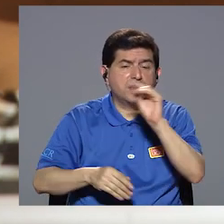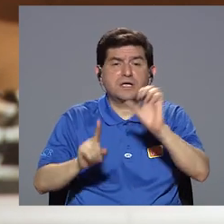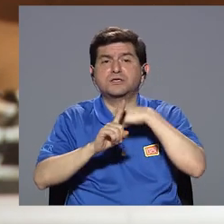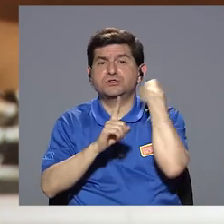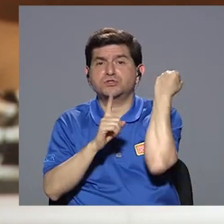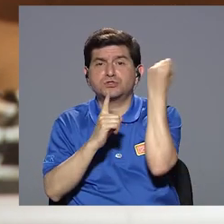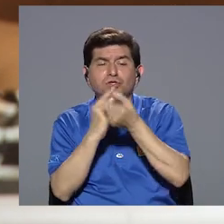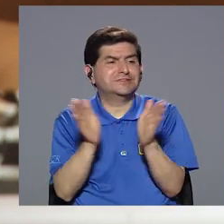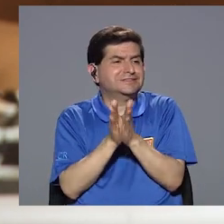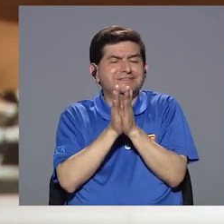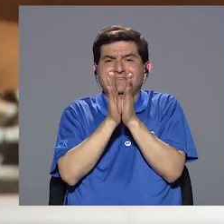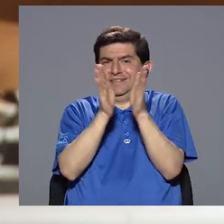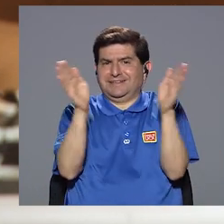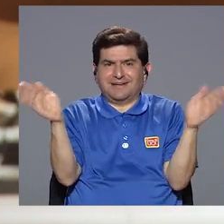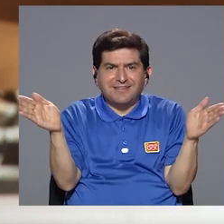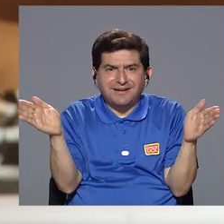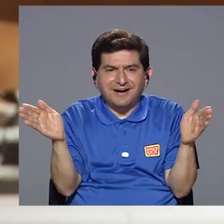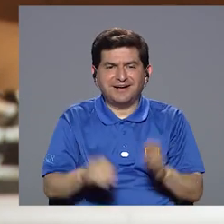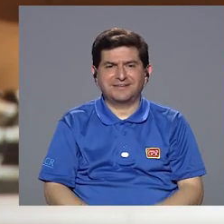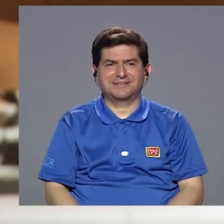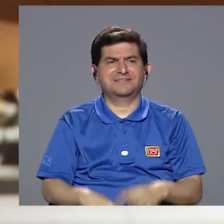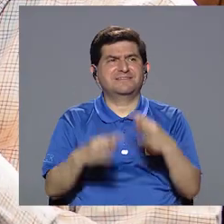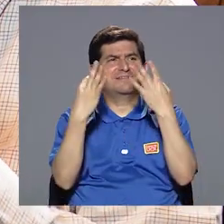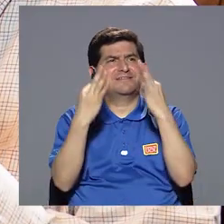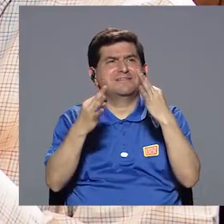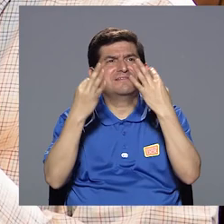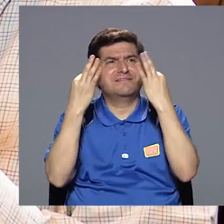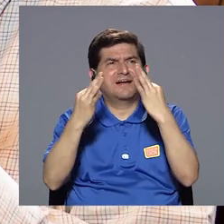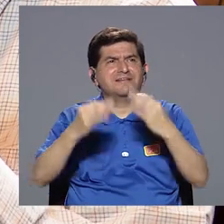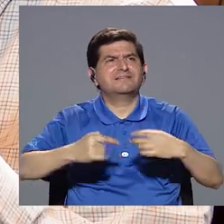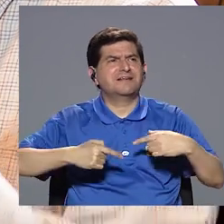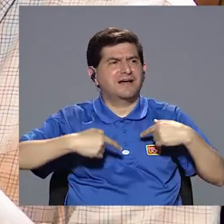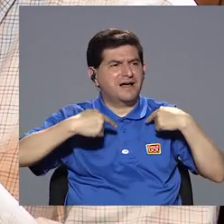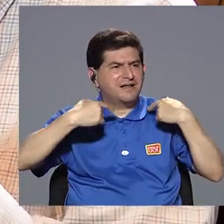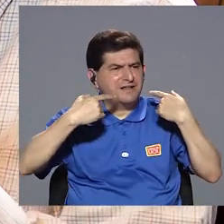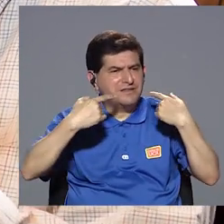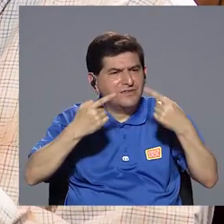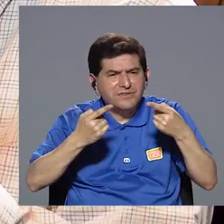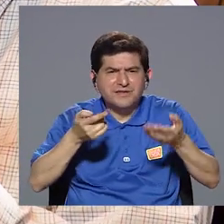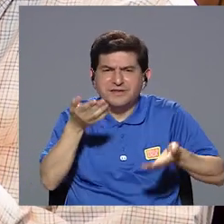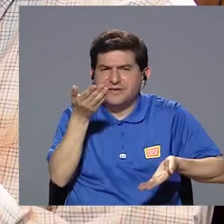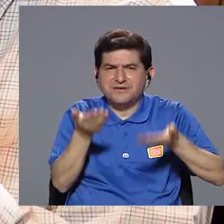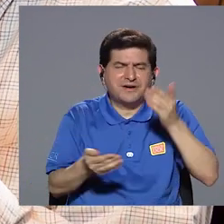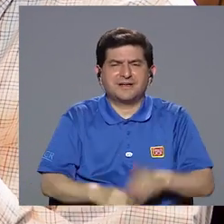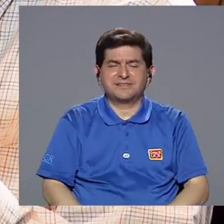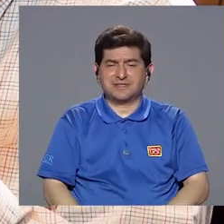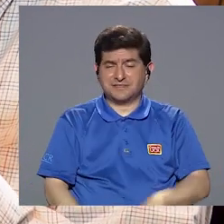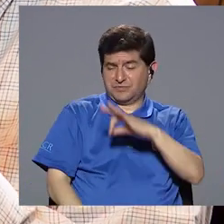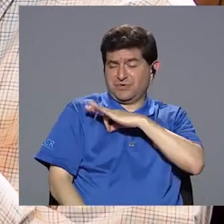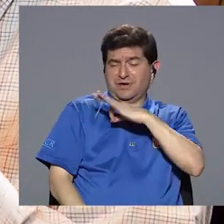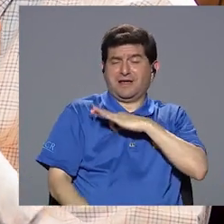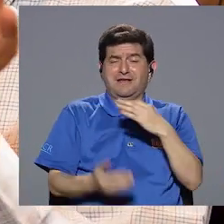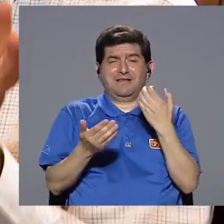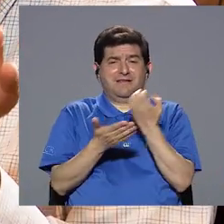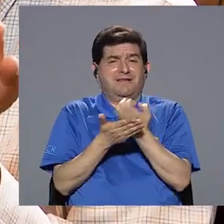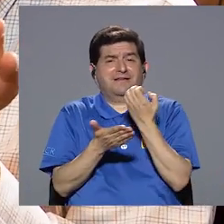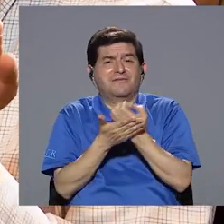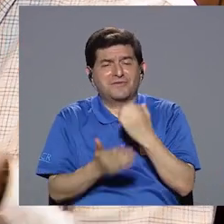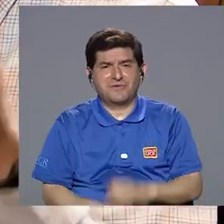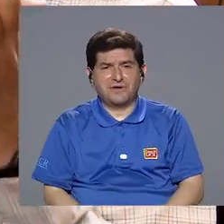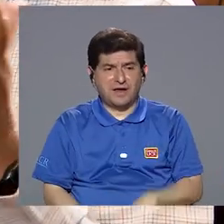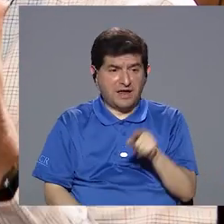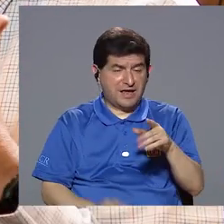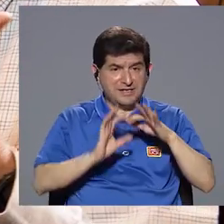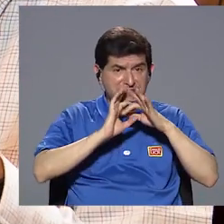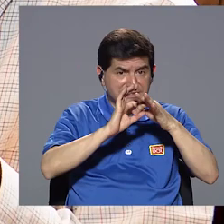universal de la universidad con la sociedad en general se ha tratado de conducir por sectores de rentabilidad económica